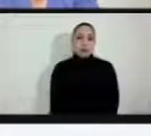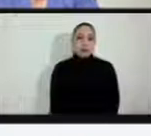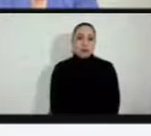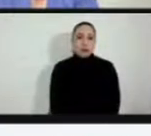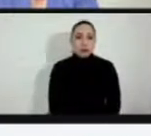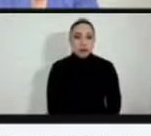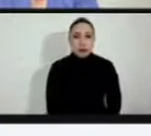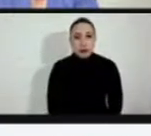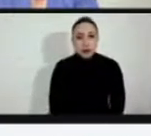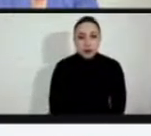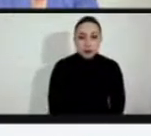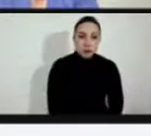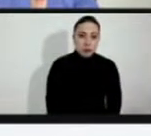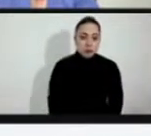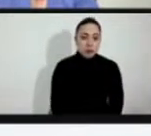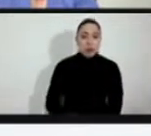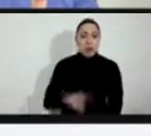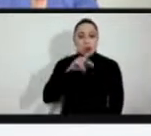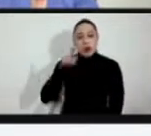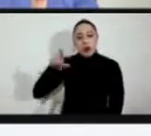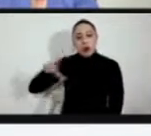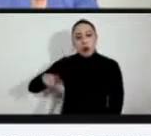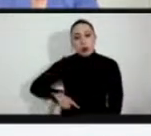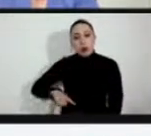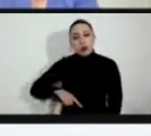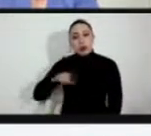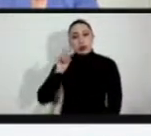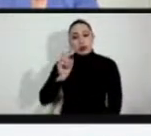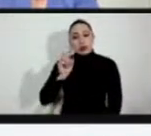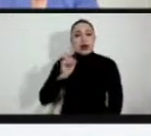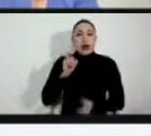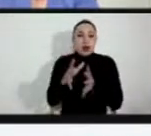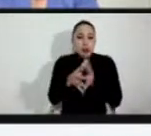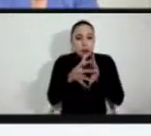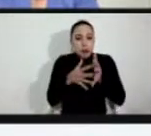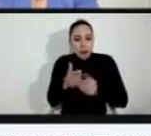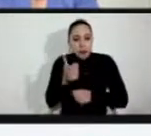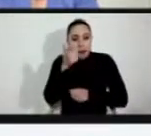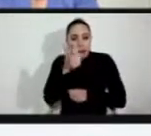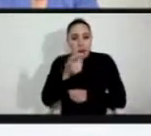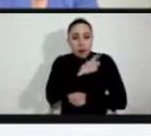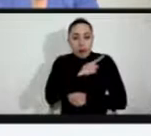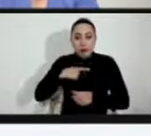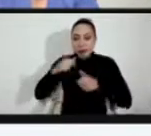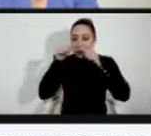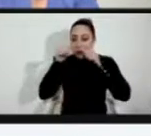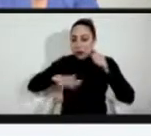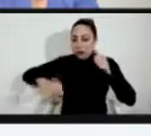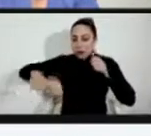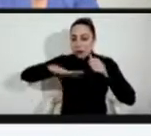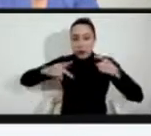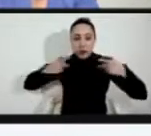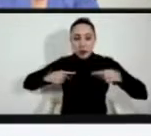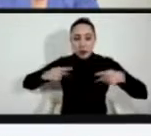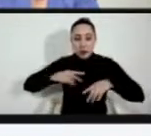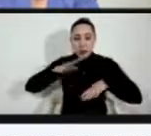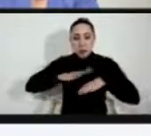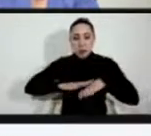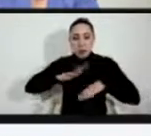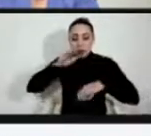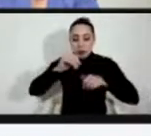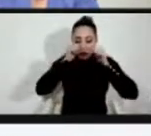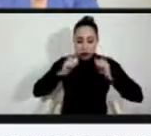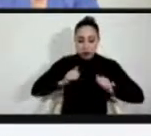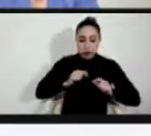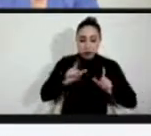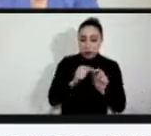que procure siempre el interés público por encima de cualquier interés individual, evitando cualquier acto de corrupción. Asimismo, promueve